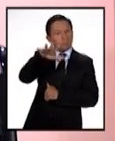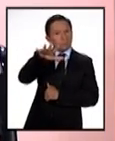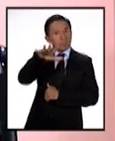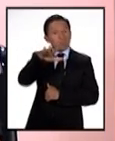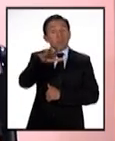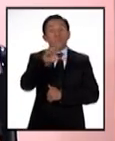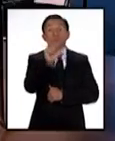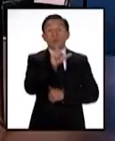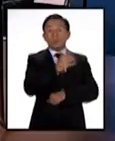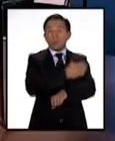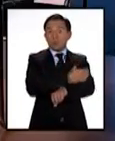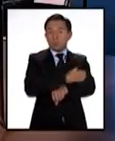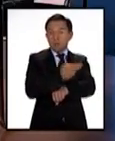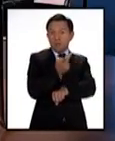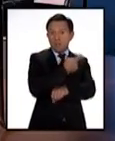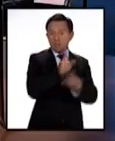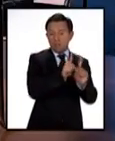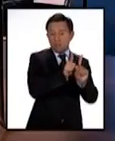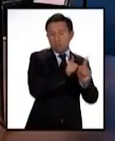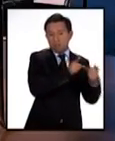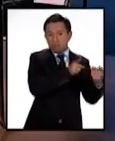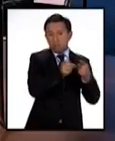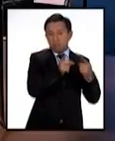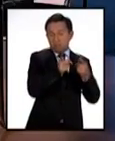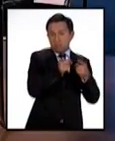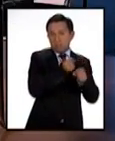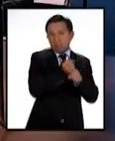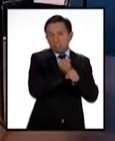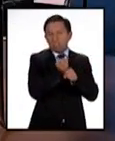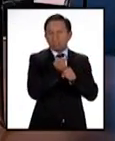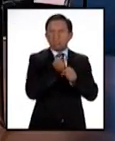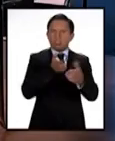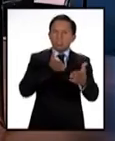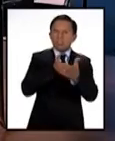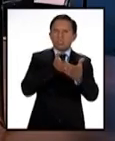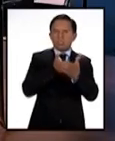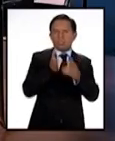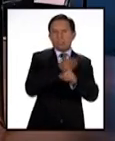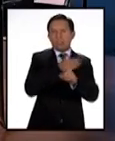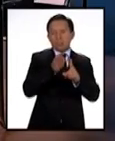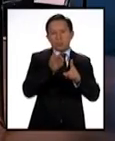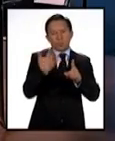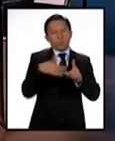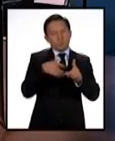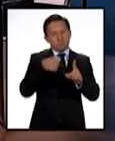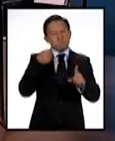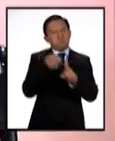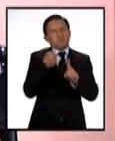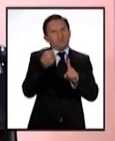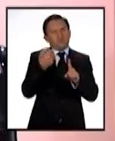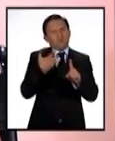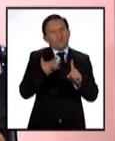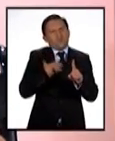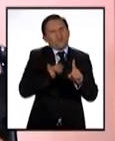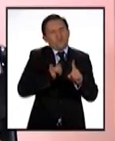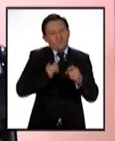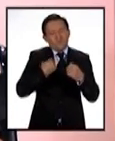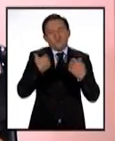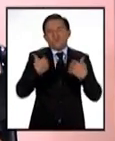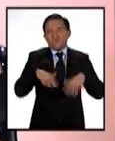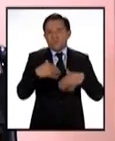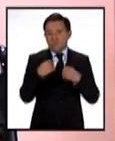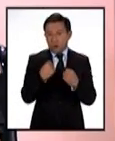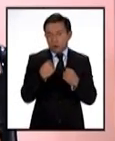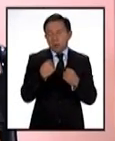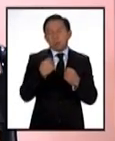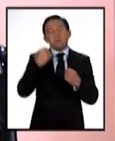entre pares a nivel escolar? Y los impactos lo vemos. Pueden ser tan terribles como la ruptura de